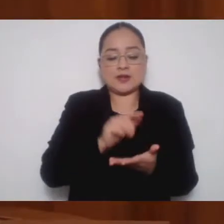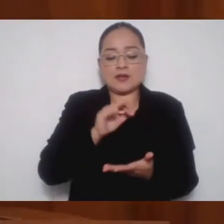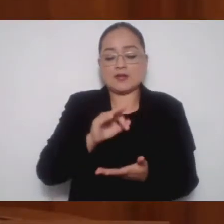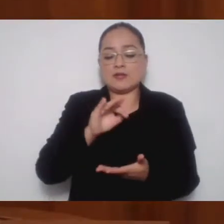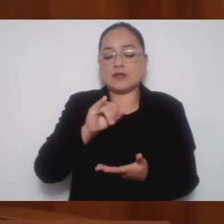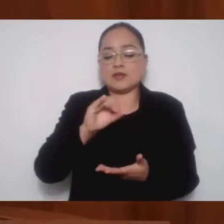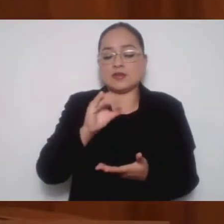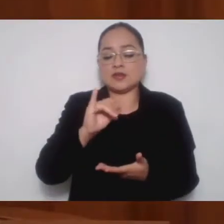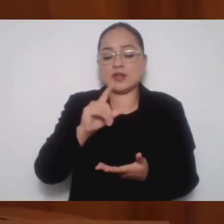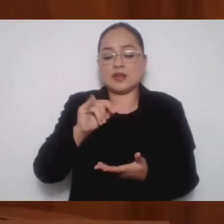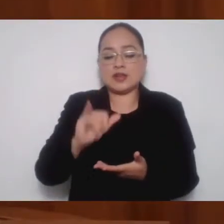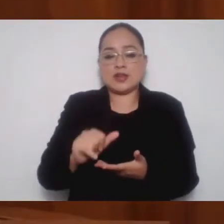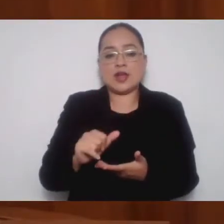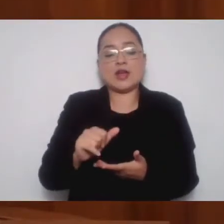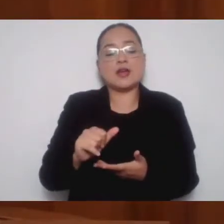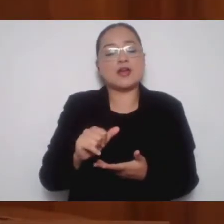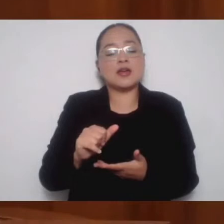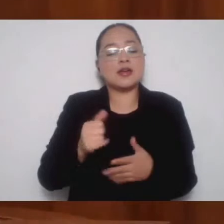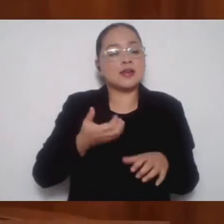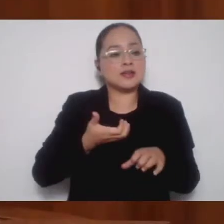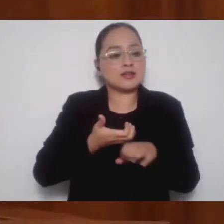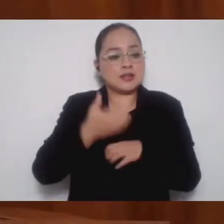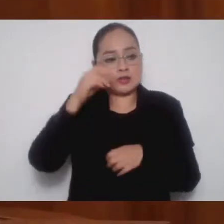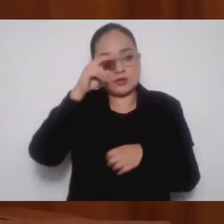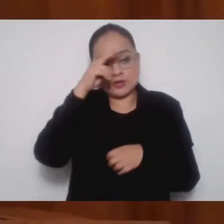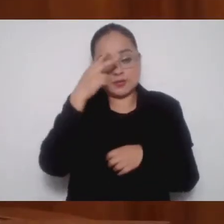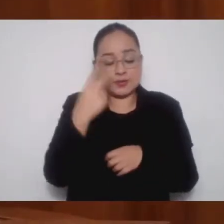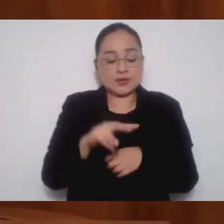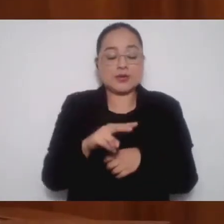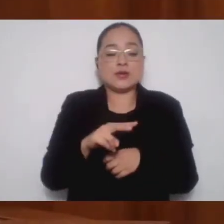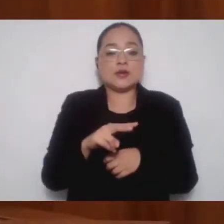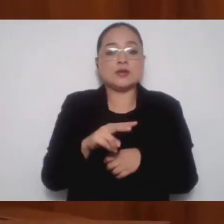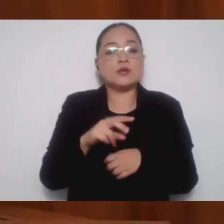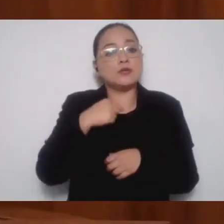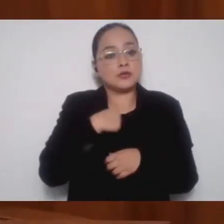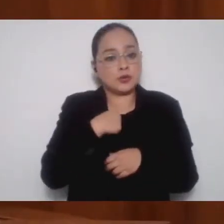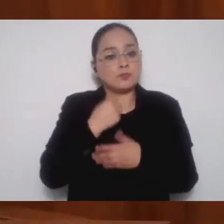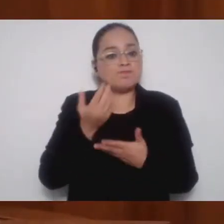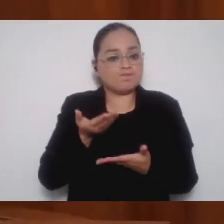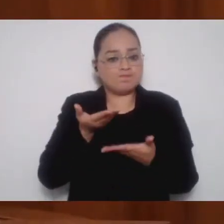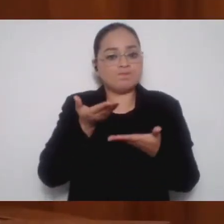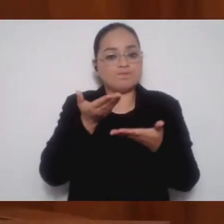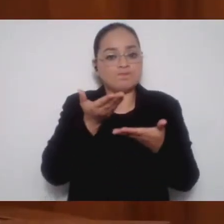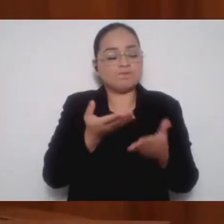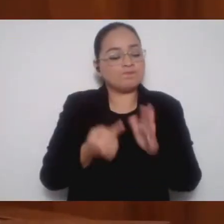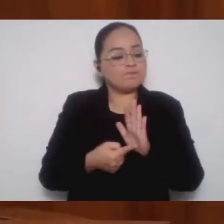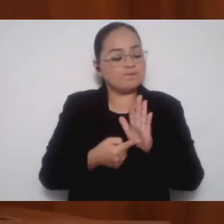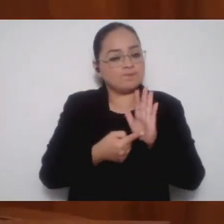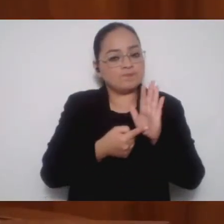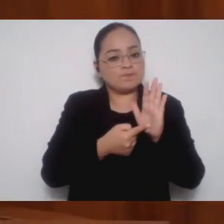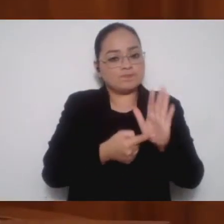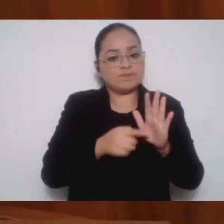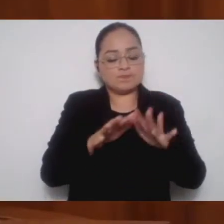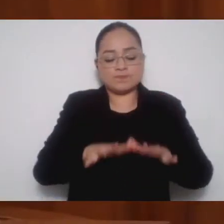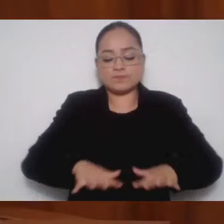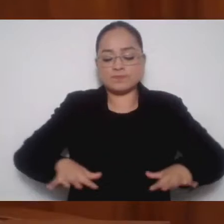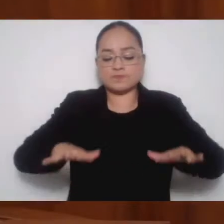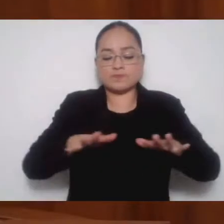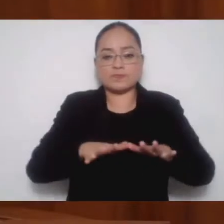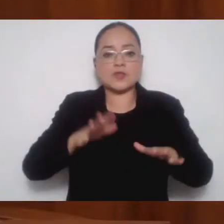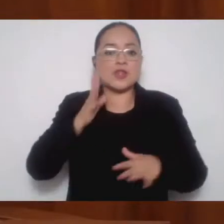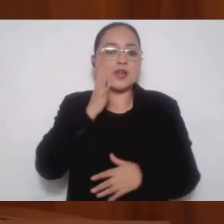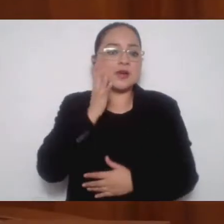la Fiscalía General de Justicia del Estado de México, someto a la consideración de